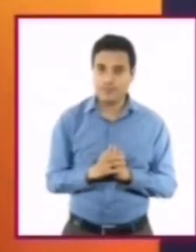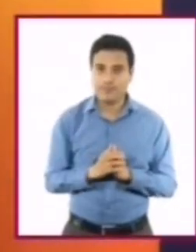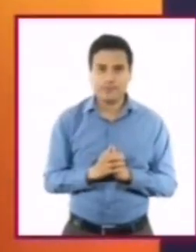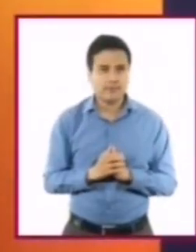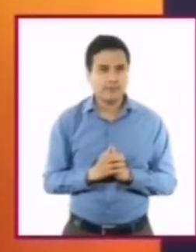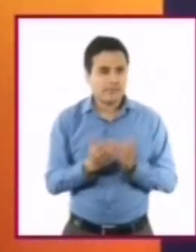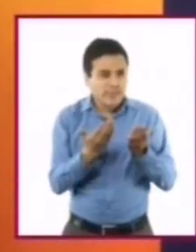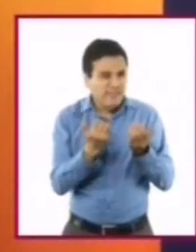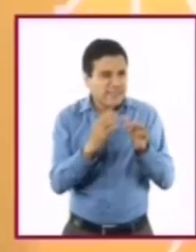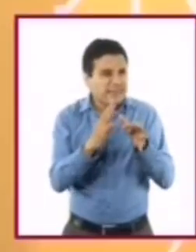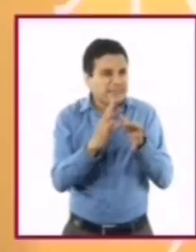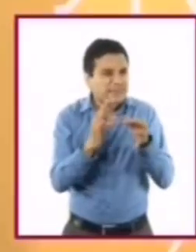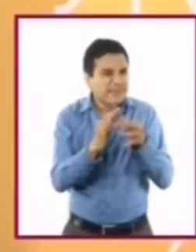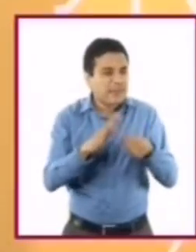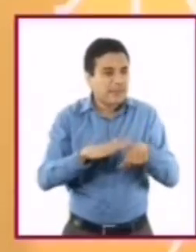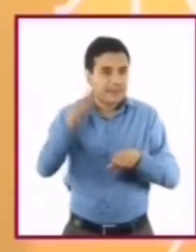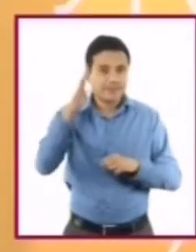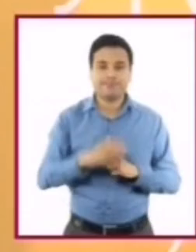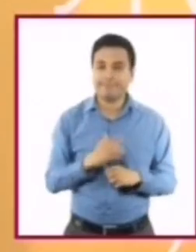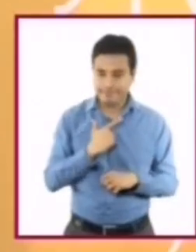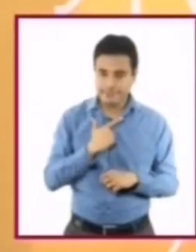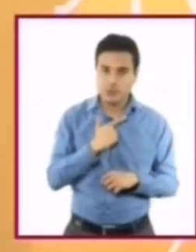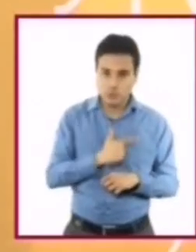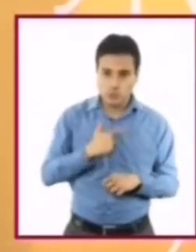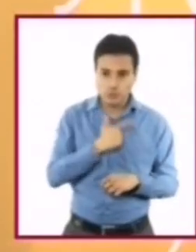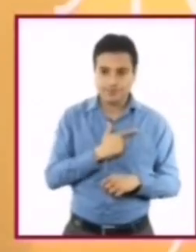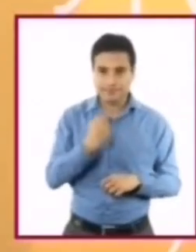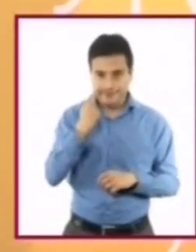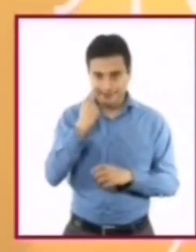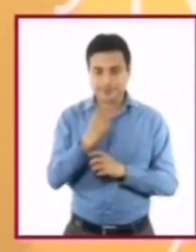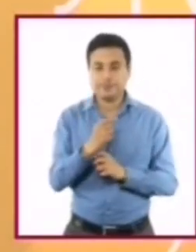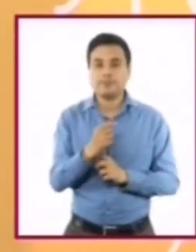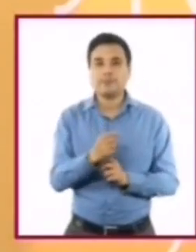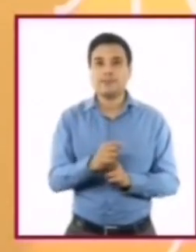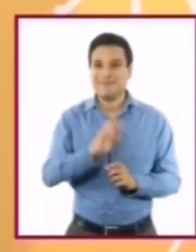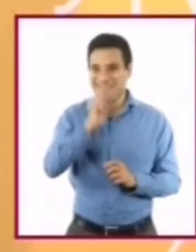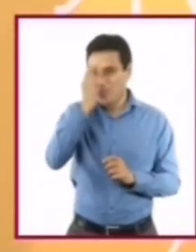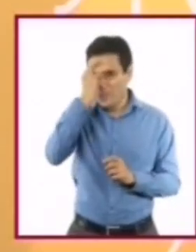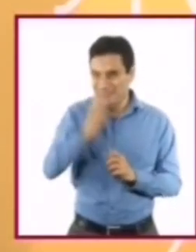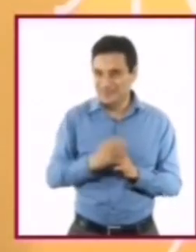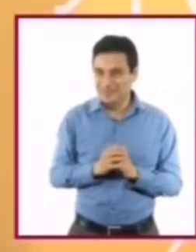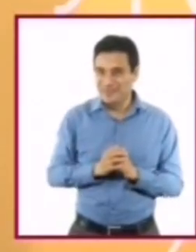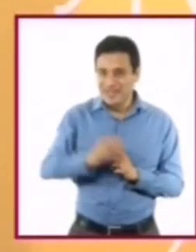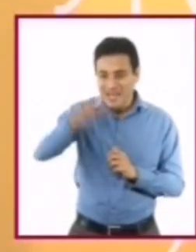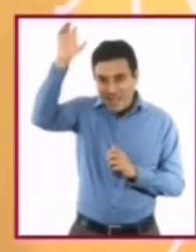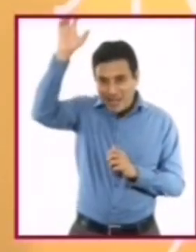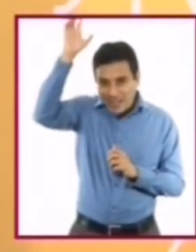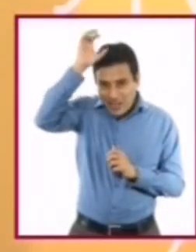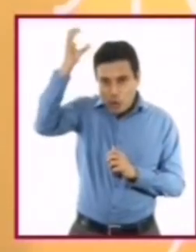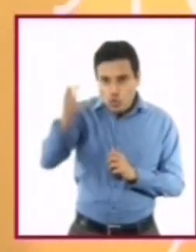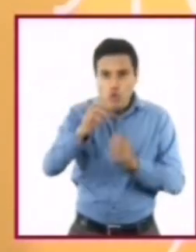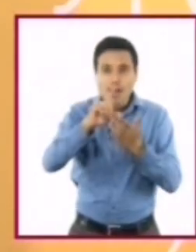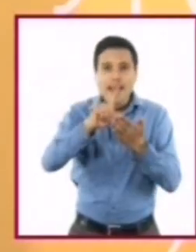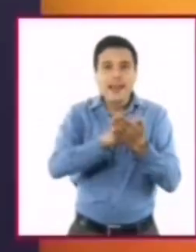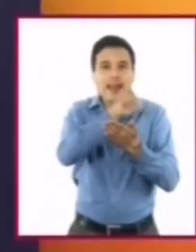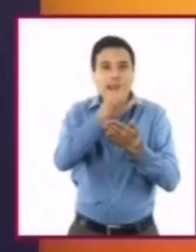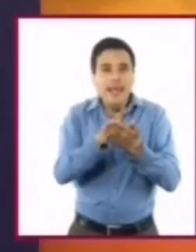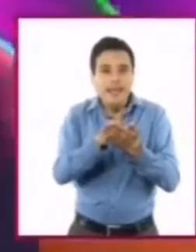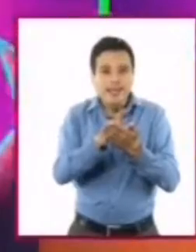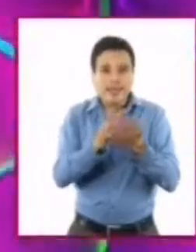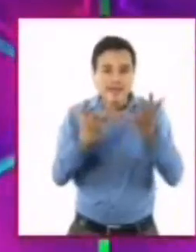Cuéntanos más al respecto, por favor. Con gusto, Ana. ¿Recuerdas lo que postulaba la ley de gravitación universal de